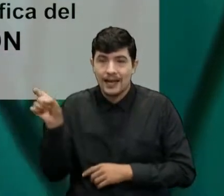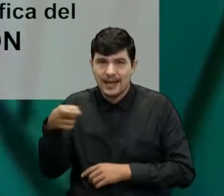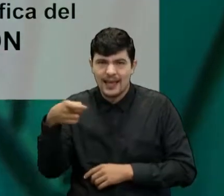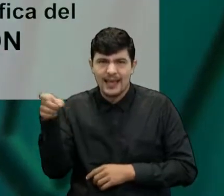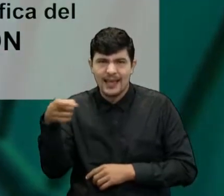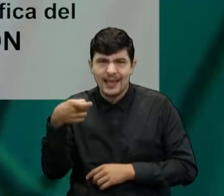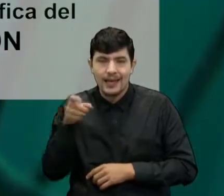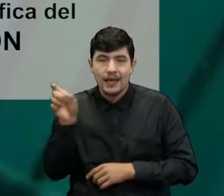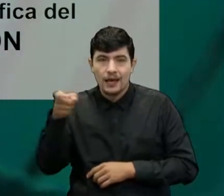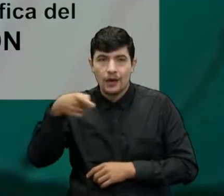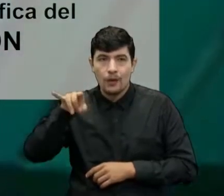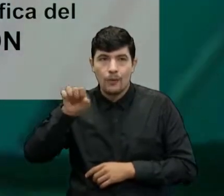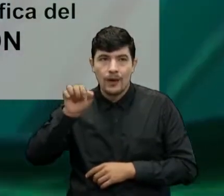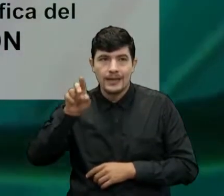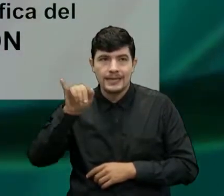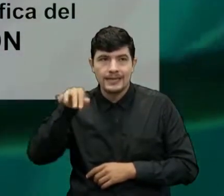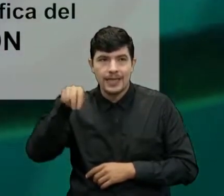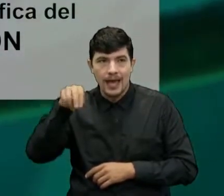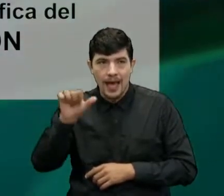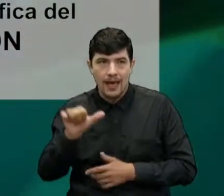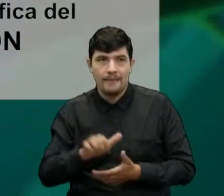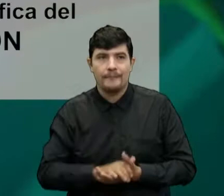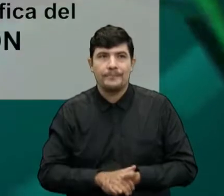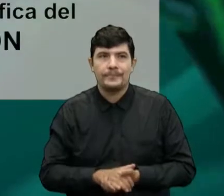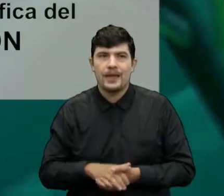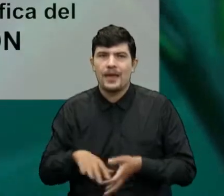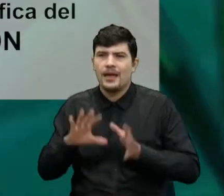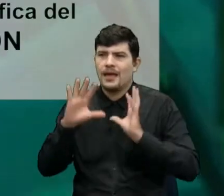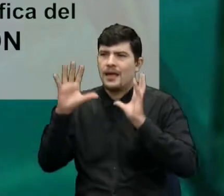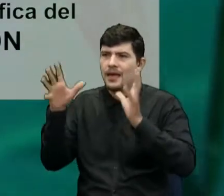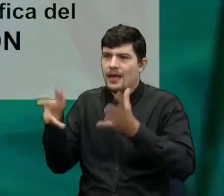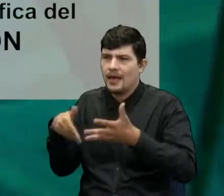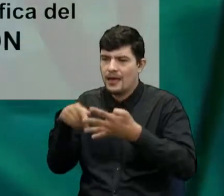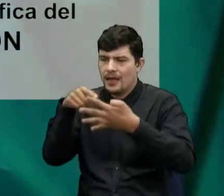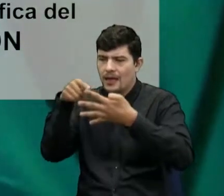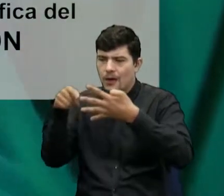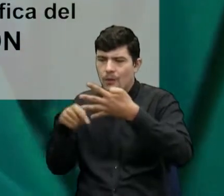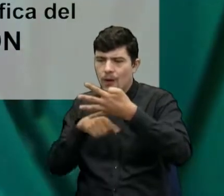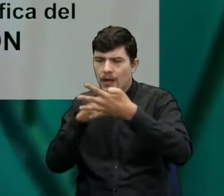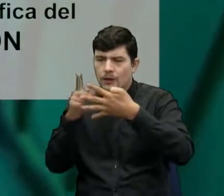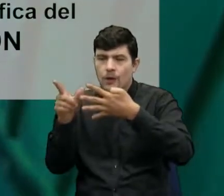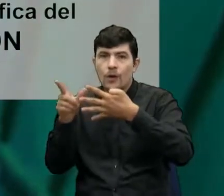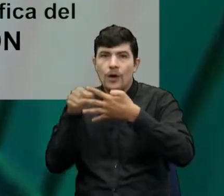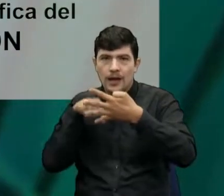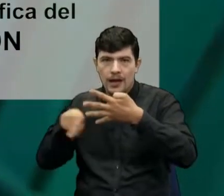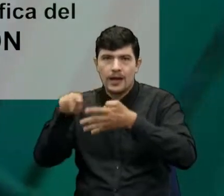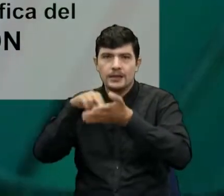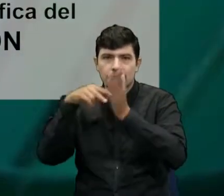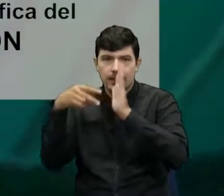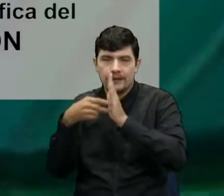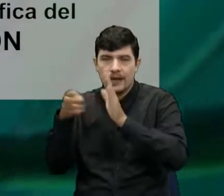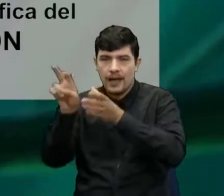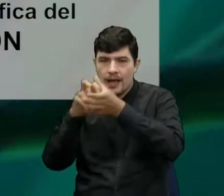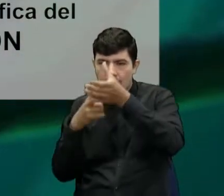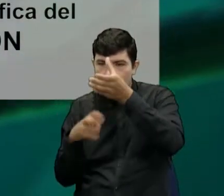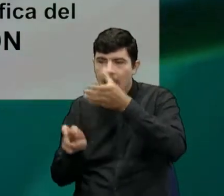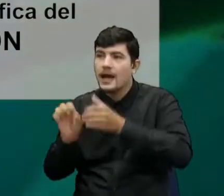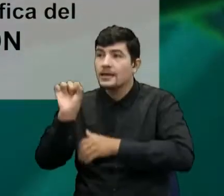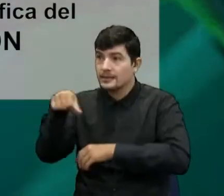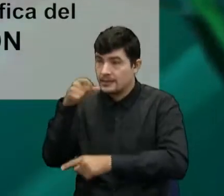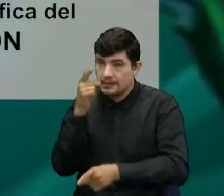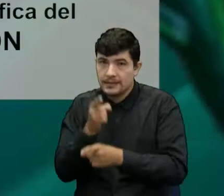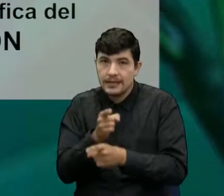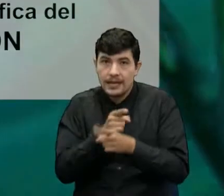Que es la guanina Ya O sea Que ellos representan El ADN Como tal Exacto Ellos ayudan